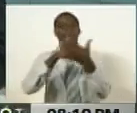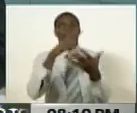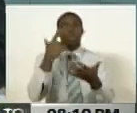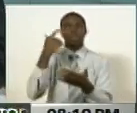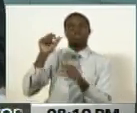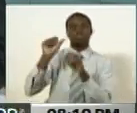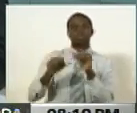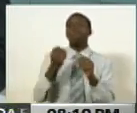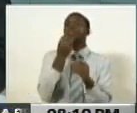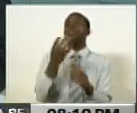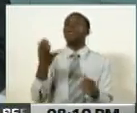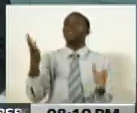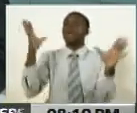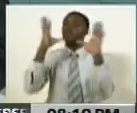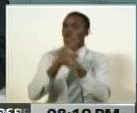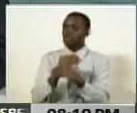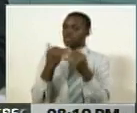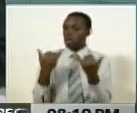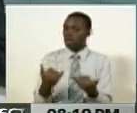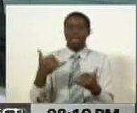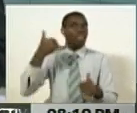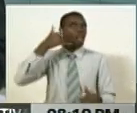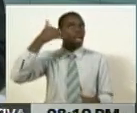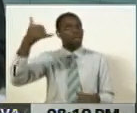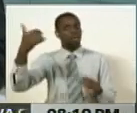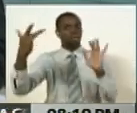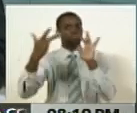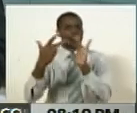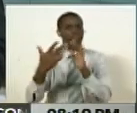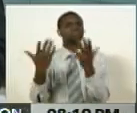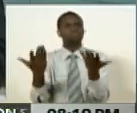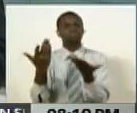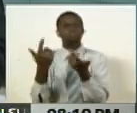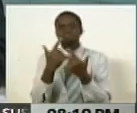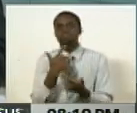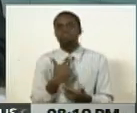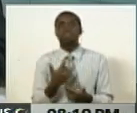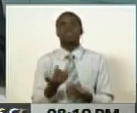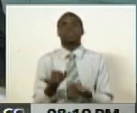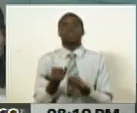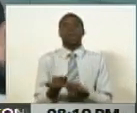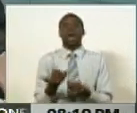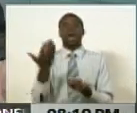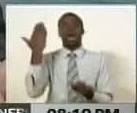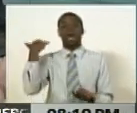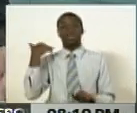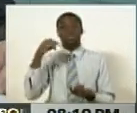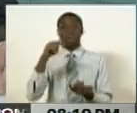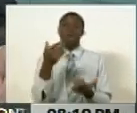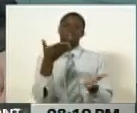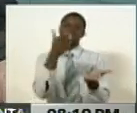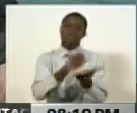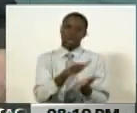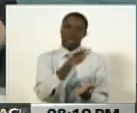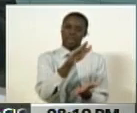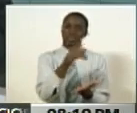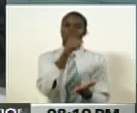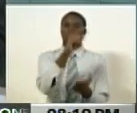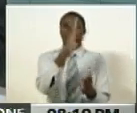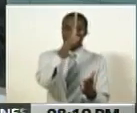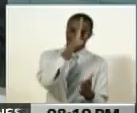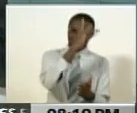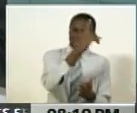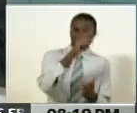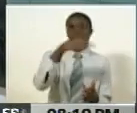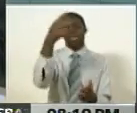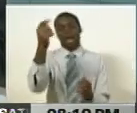Buenas noches, defensor. Lo tenemos vía telefónica. Ya es público y notorio los hechos violentos generados, además la muerte en el estado Barinas, también